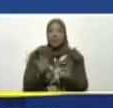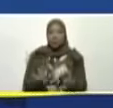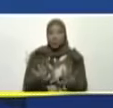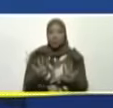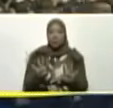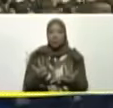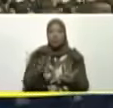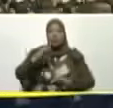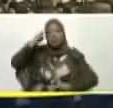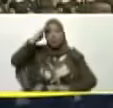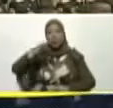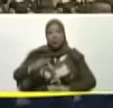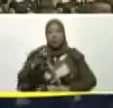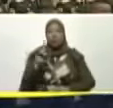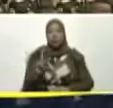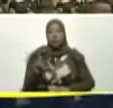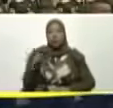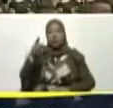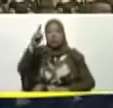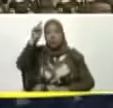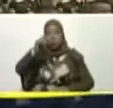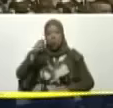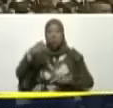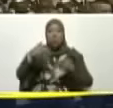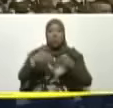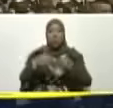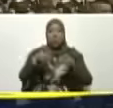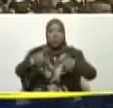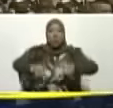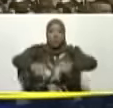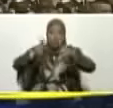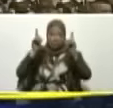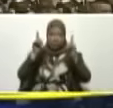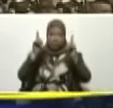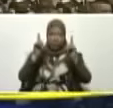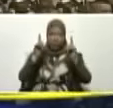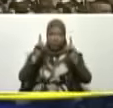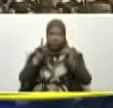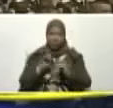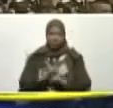coroneles y un capitán de fragata autorizado.